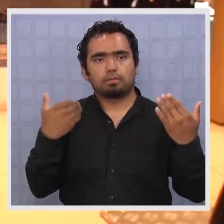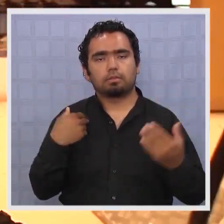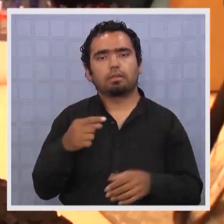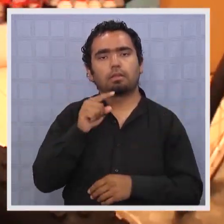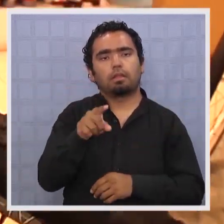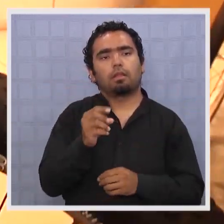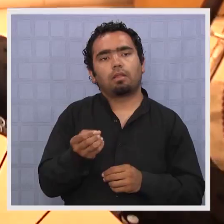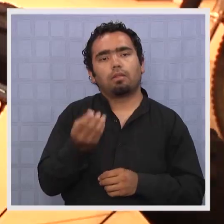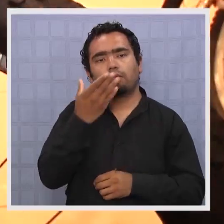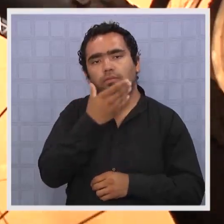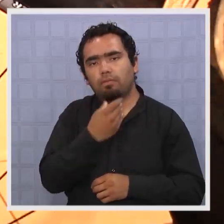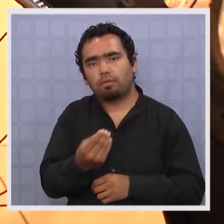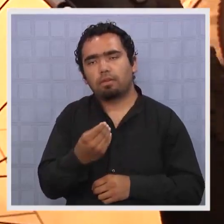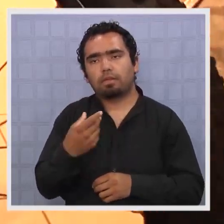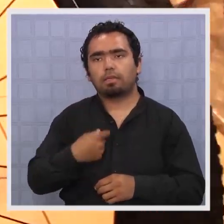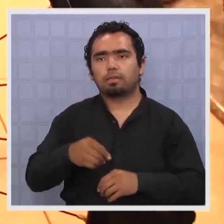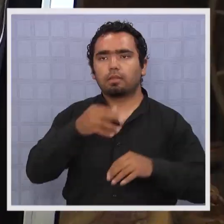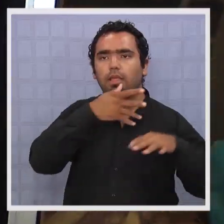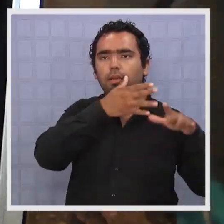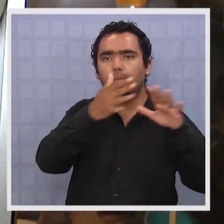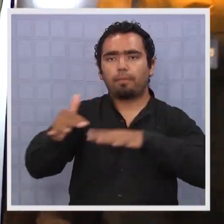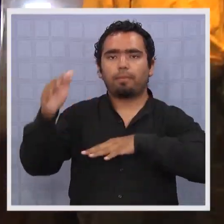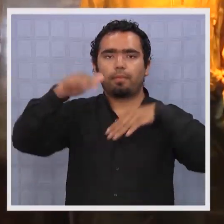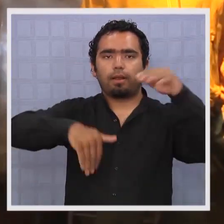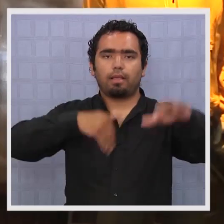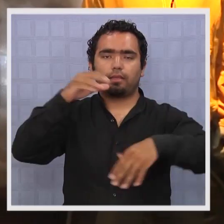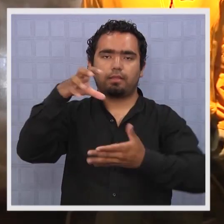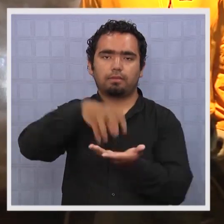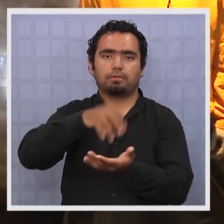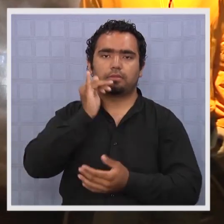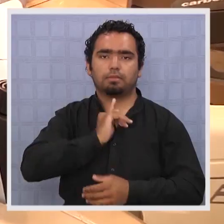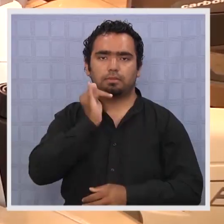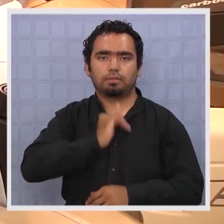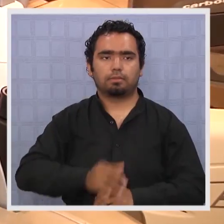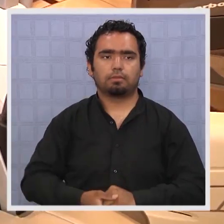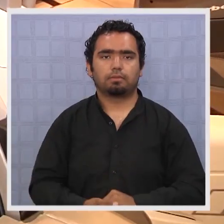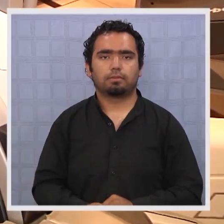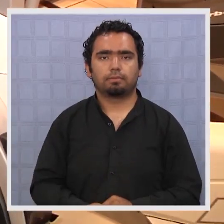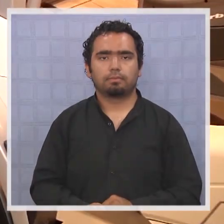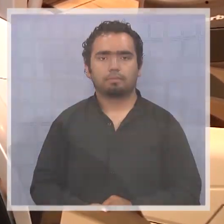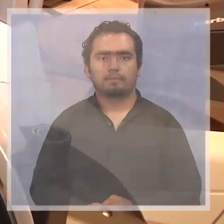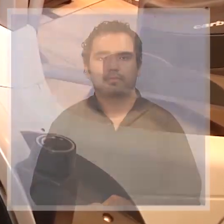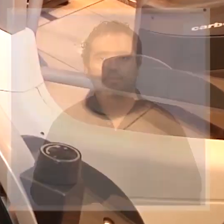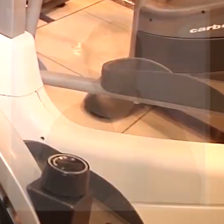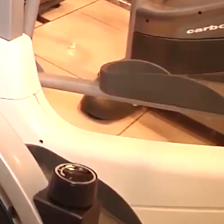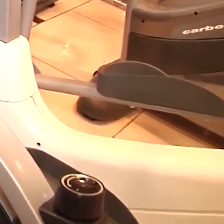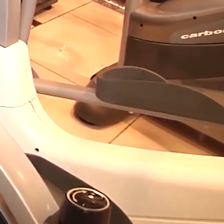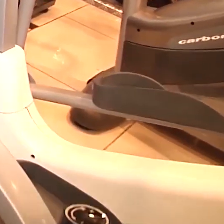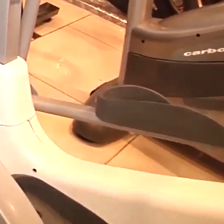postal de las playas de la ciudad es con una banda ya la banda